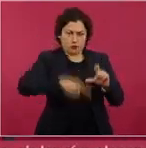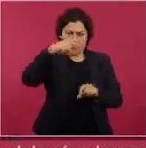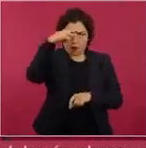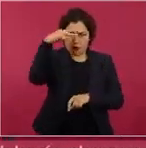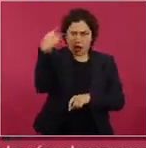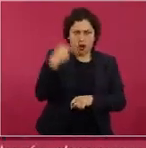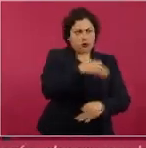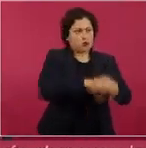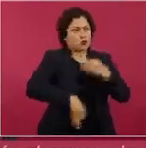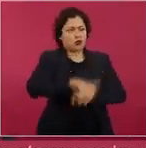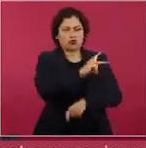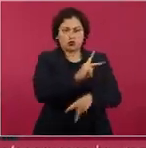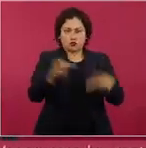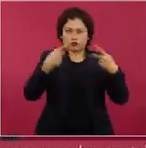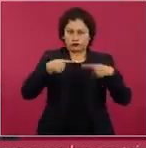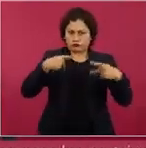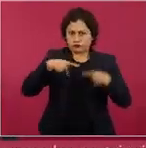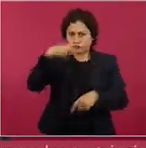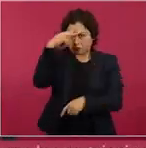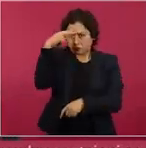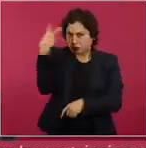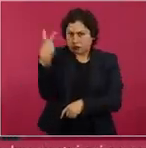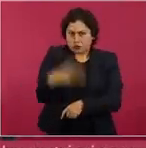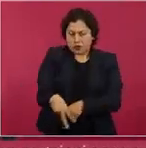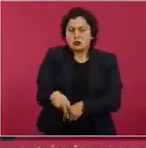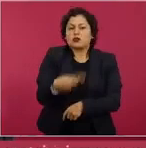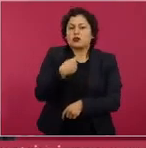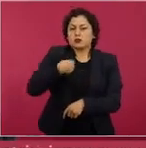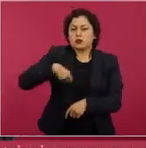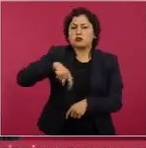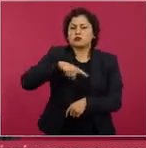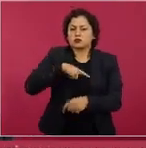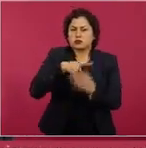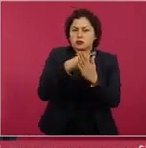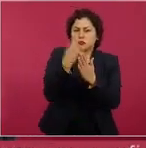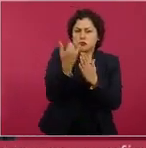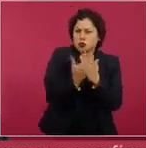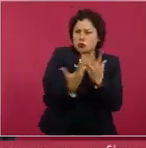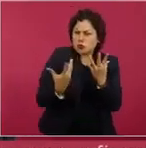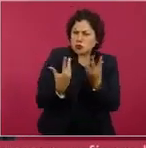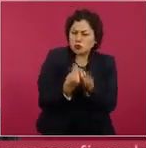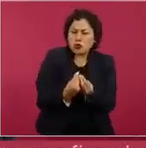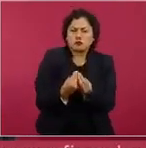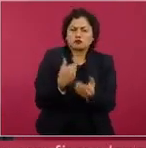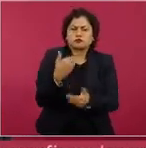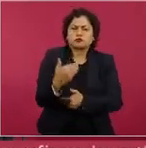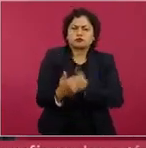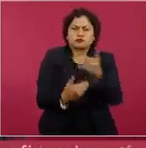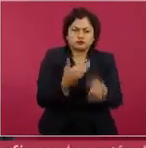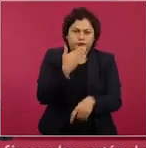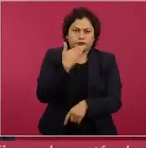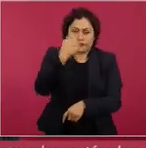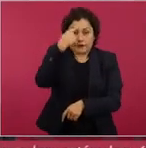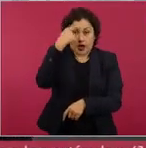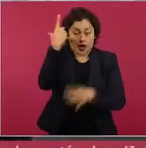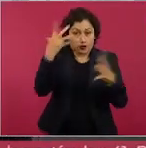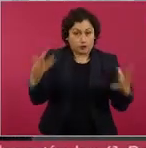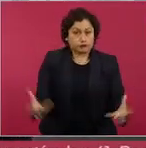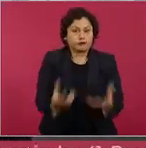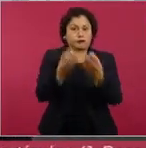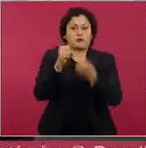y vamos bien en nuestros proyectos de recuperación de Pemex,